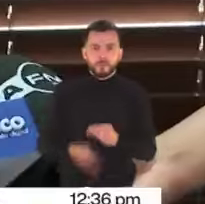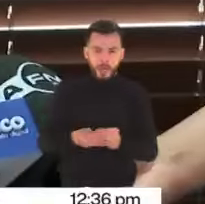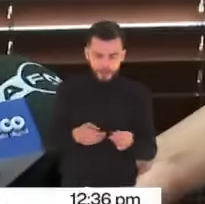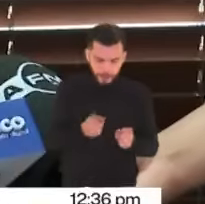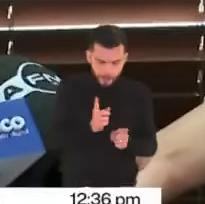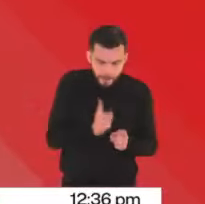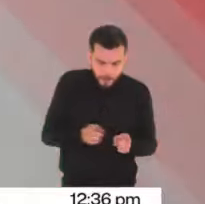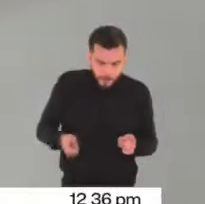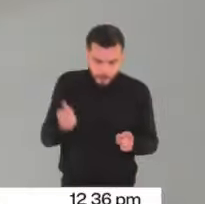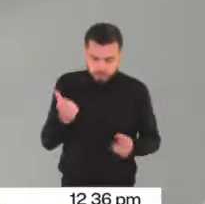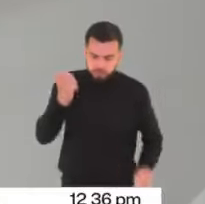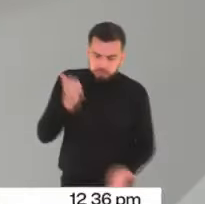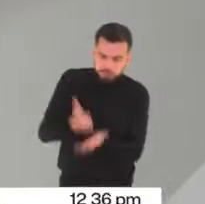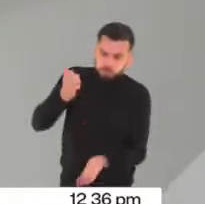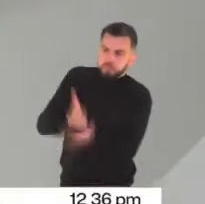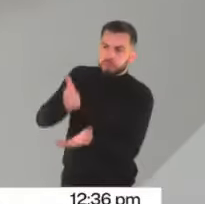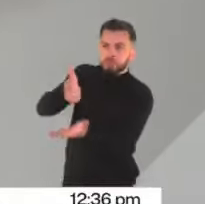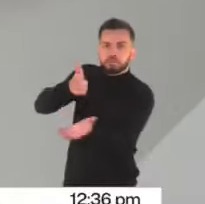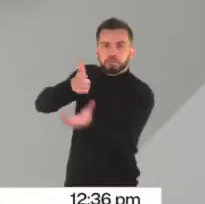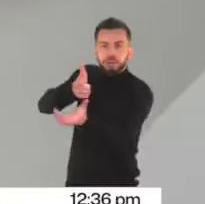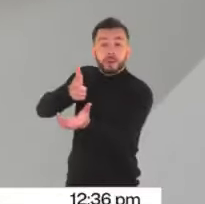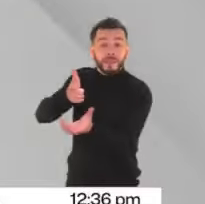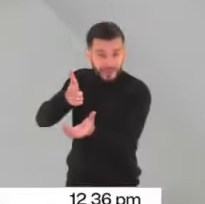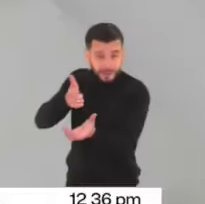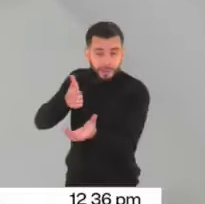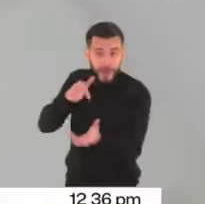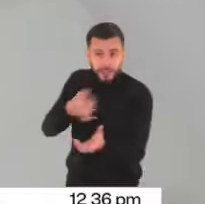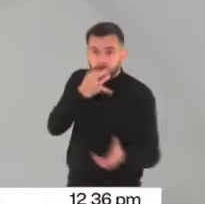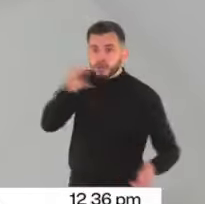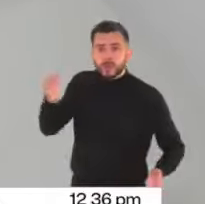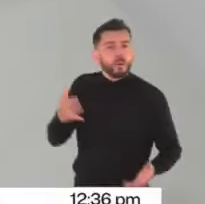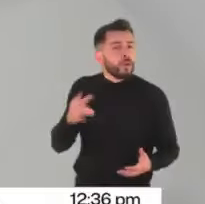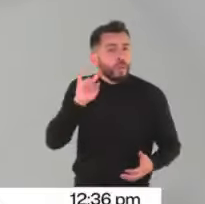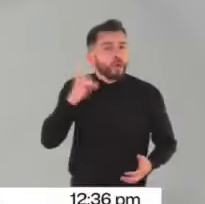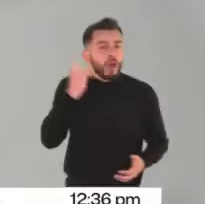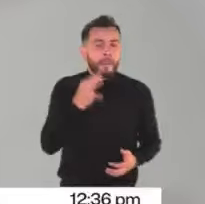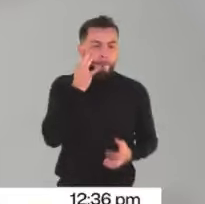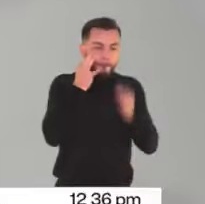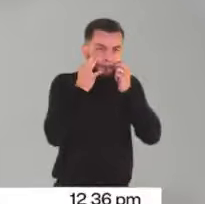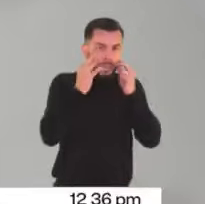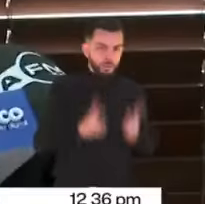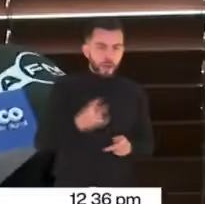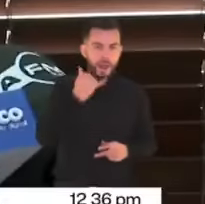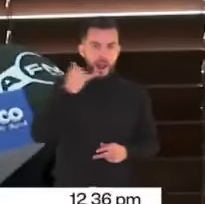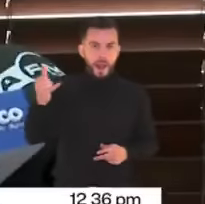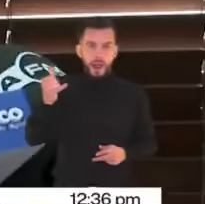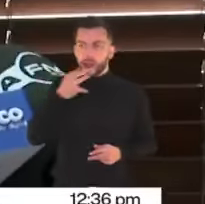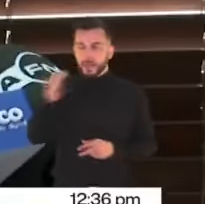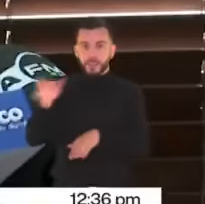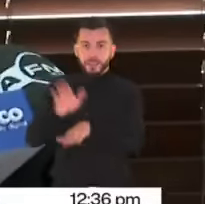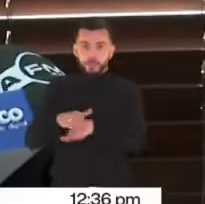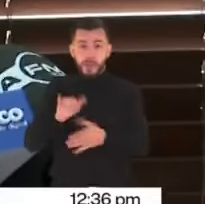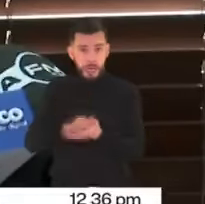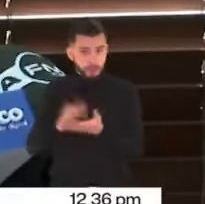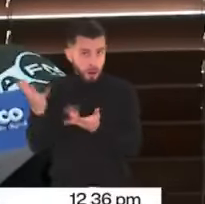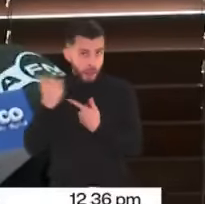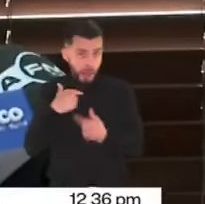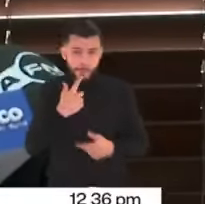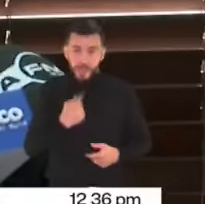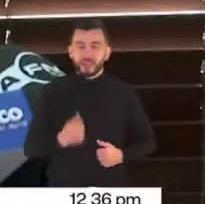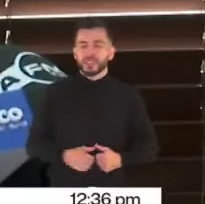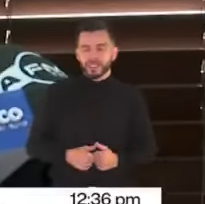y proveedores. Esta amenaza fue informada a las autoridades a través de una fuente humana. Fue una fuente humana, lo que tengo entendido, ustedes saben